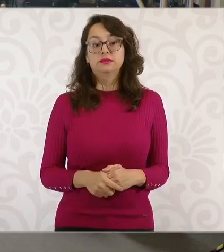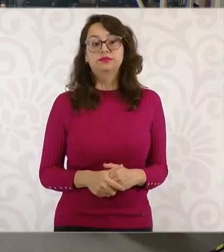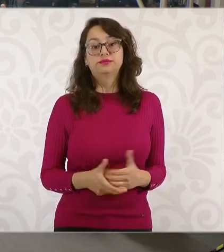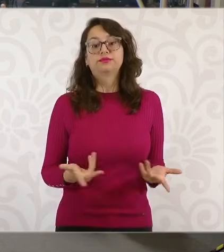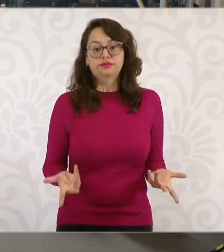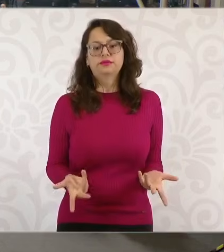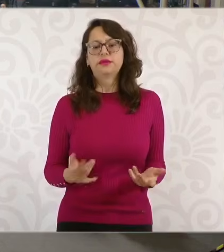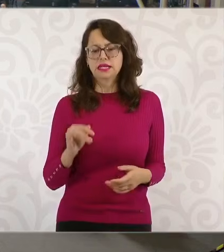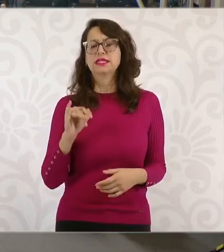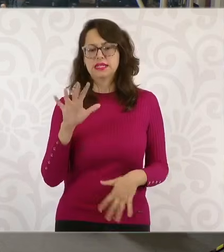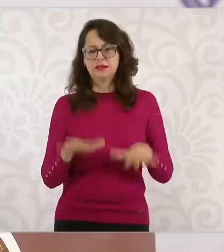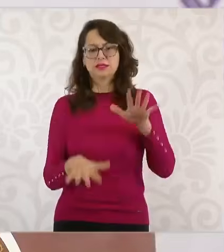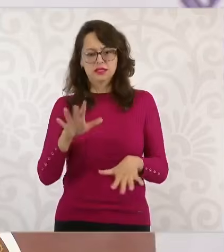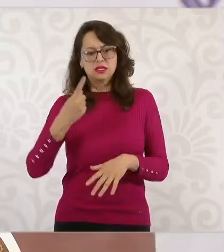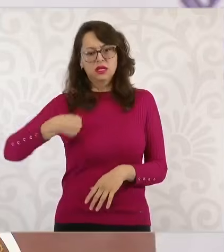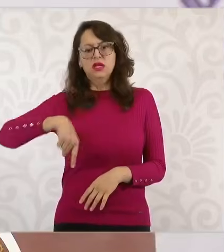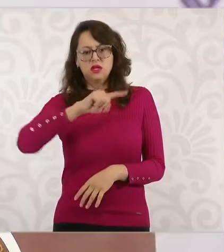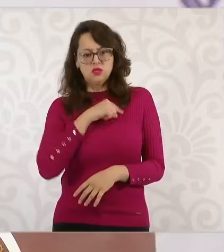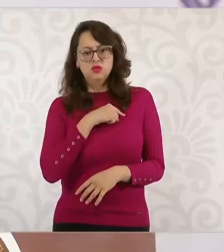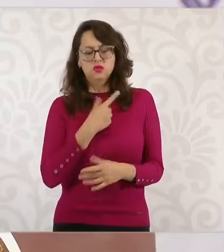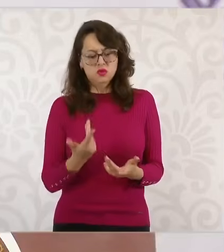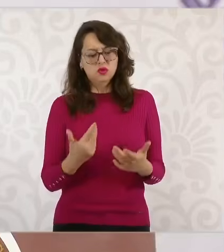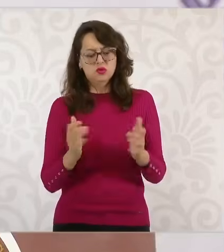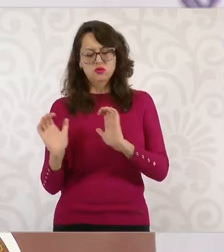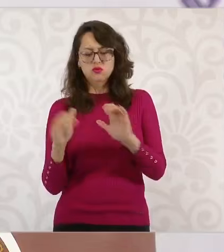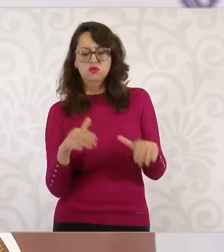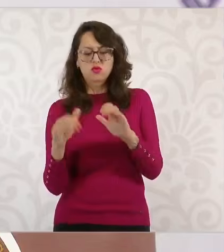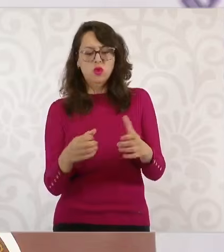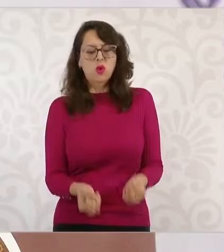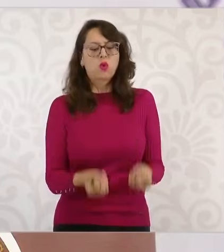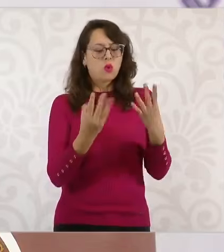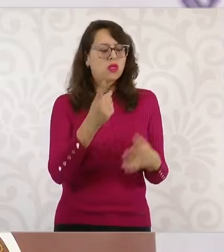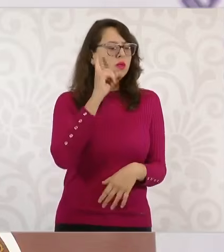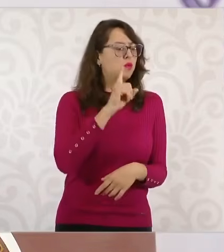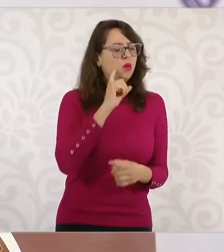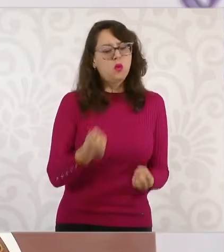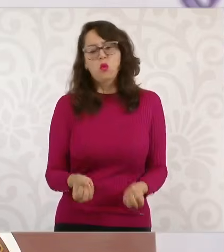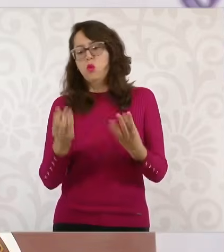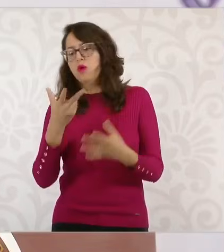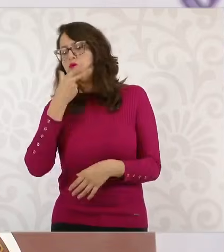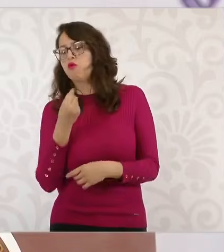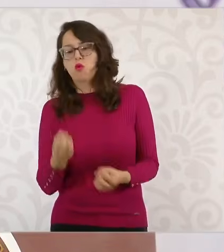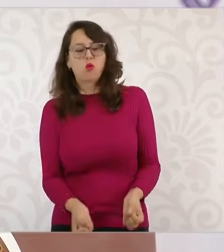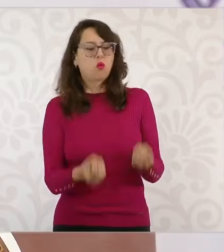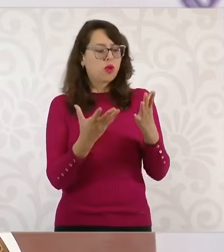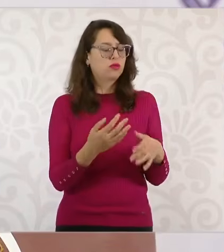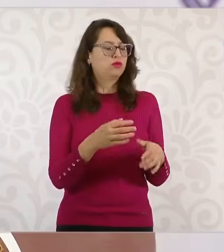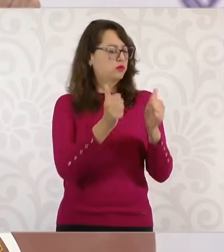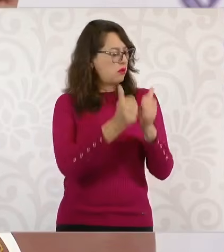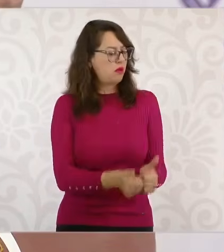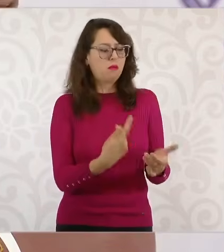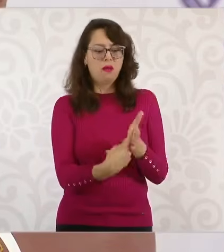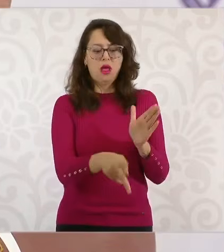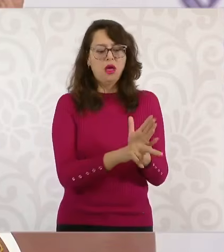veces hacemos análisis a partir de lo que presentamos hace un momento, cuántos son mujeres, cuántos son hombres, cuántos son permanentes, cuántos son eventuales. Y